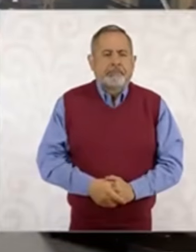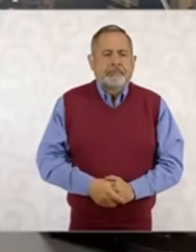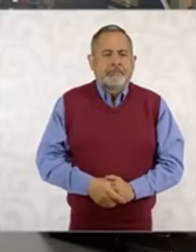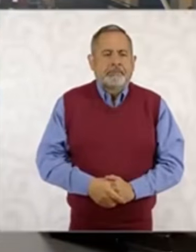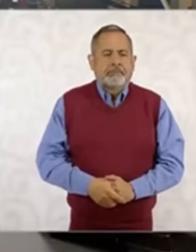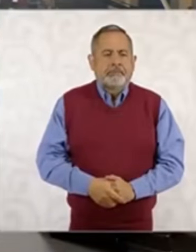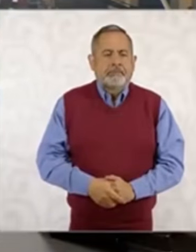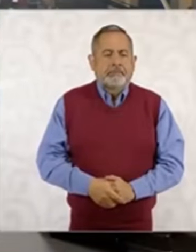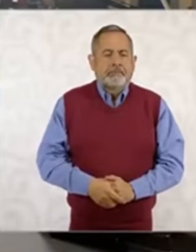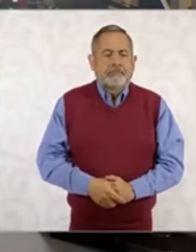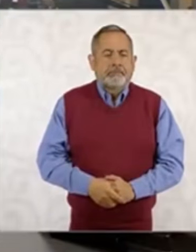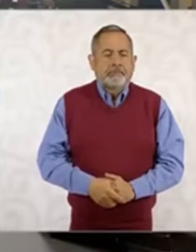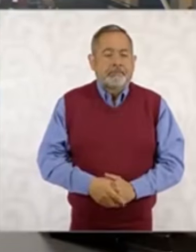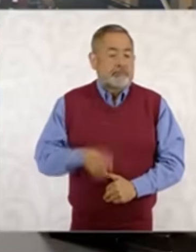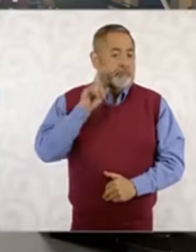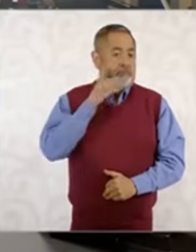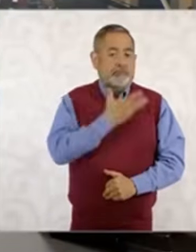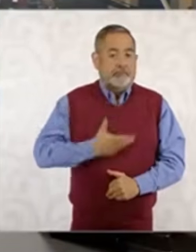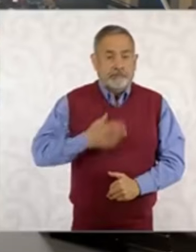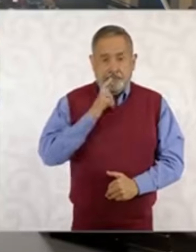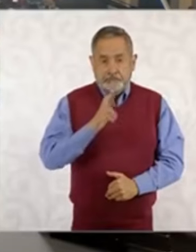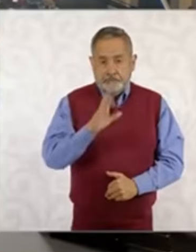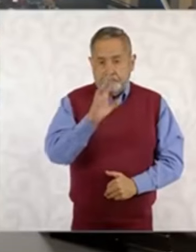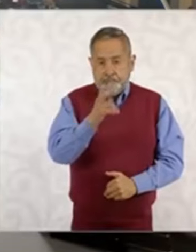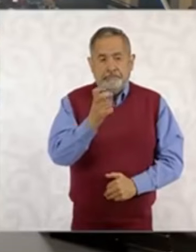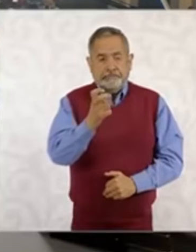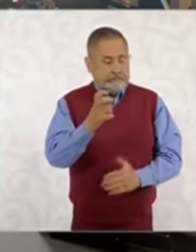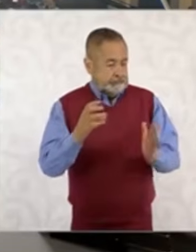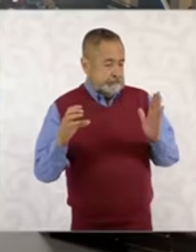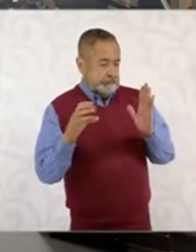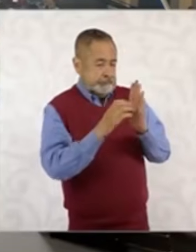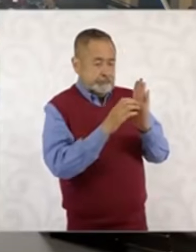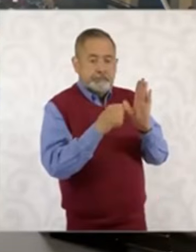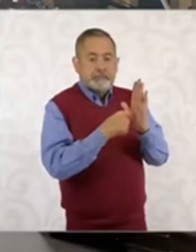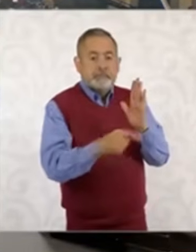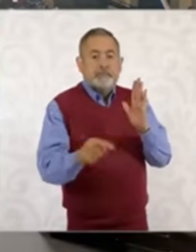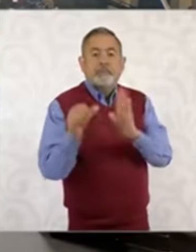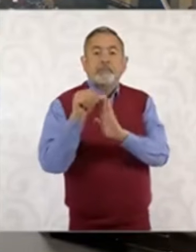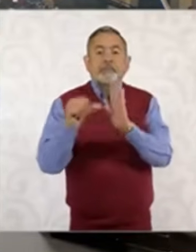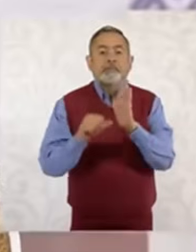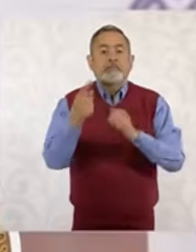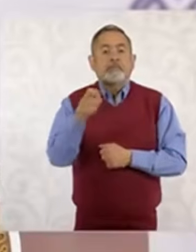Pues esto es un párrafo en el 127 constitucional